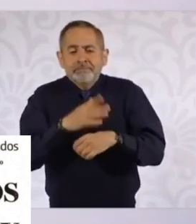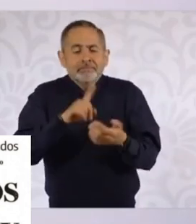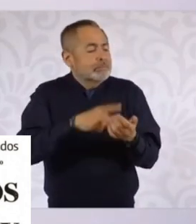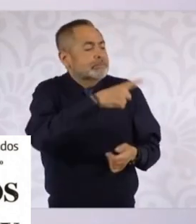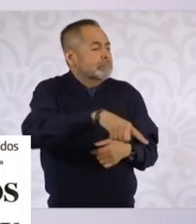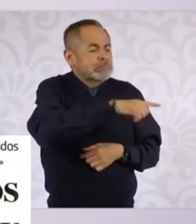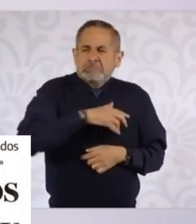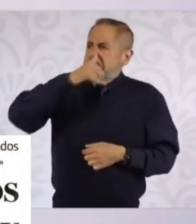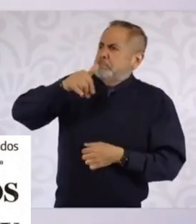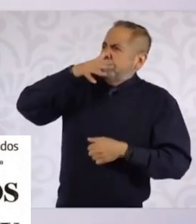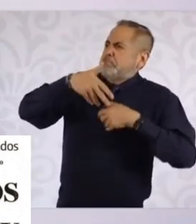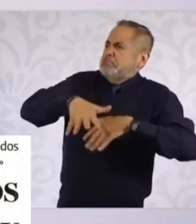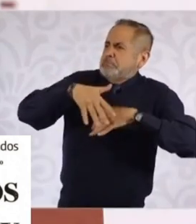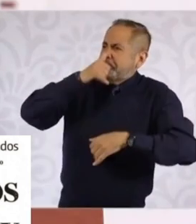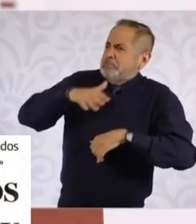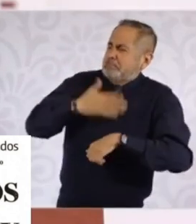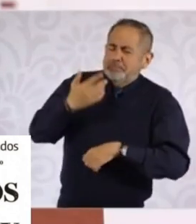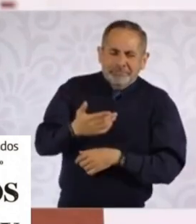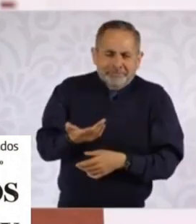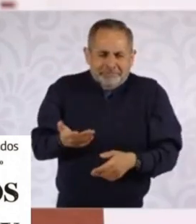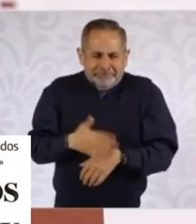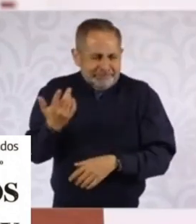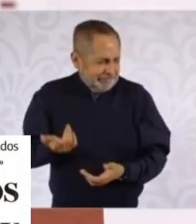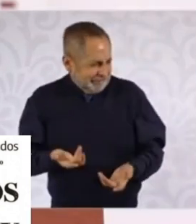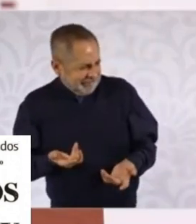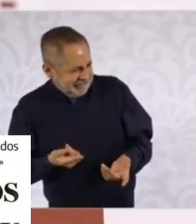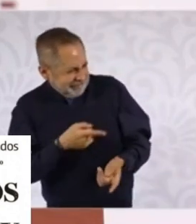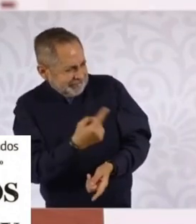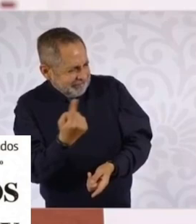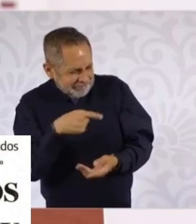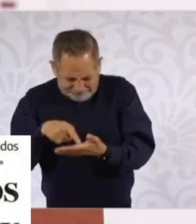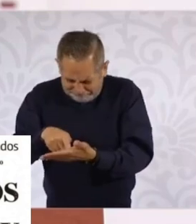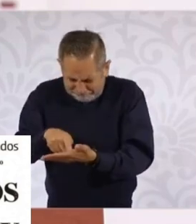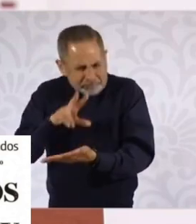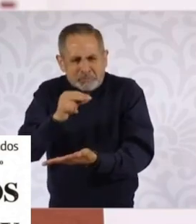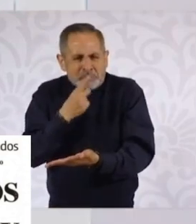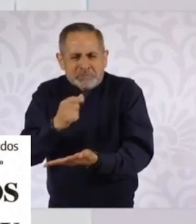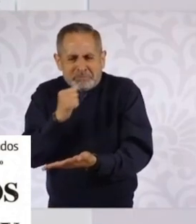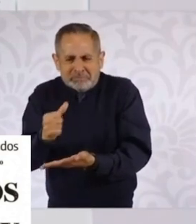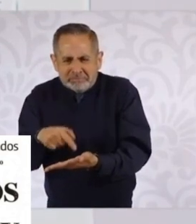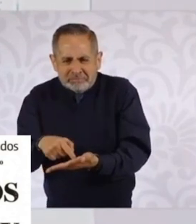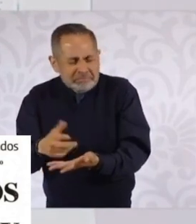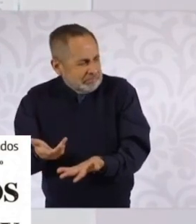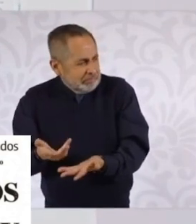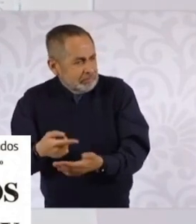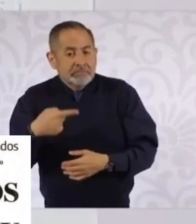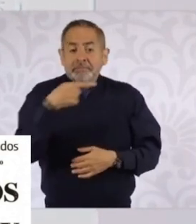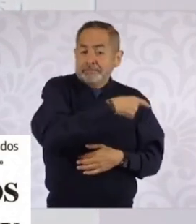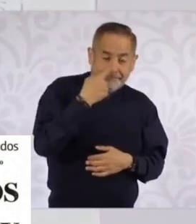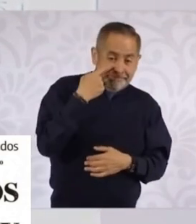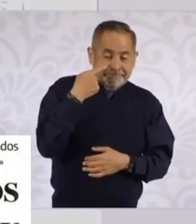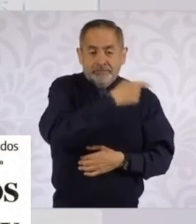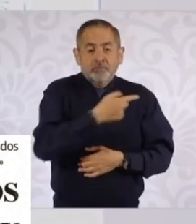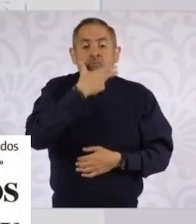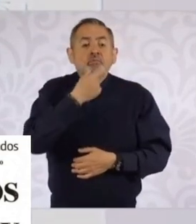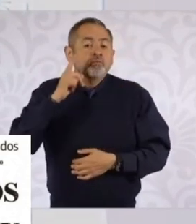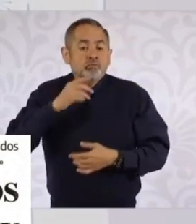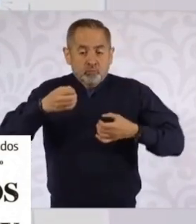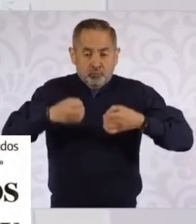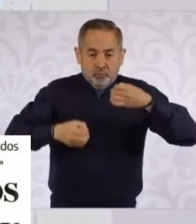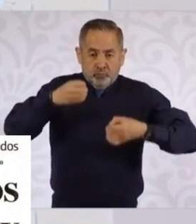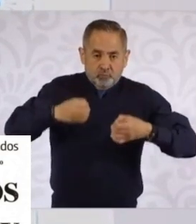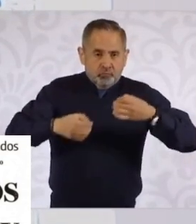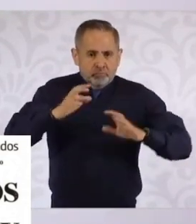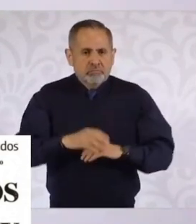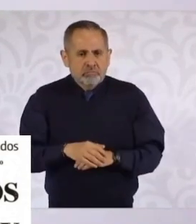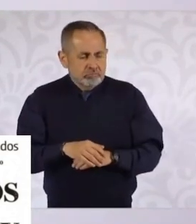manifiestan? Es una pregunta. ¿Los jueces, las juezas,